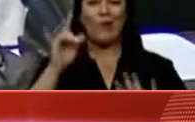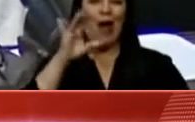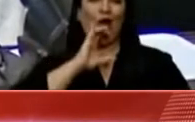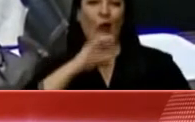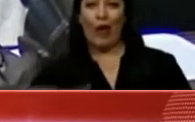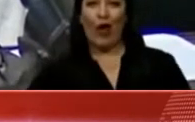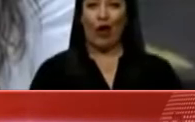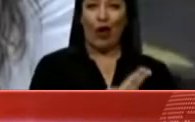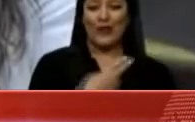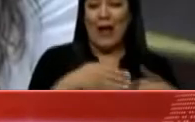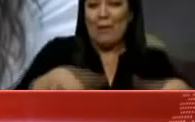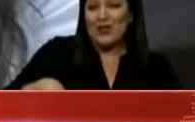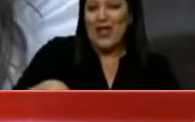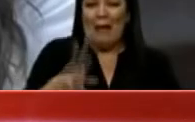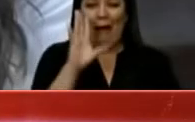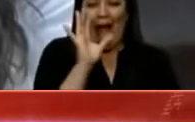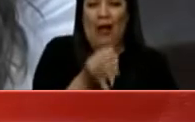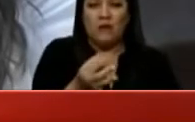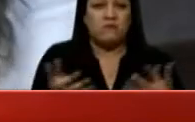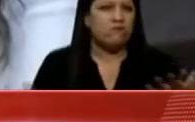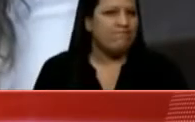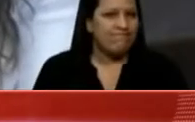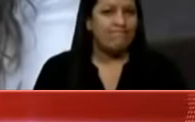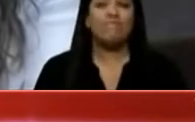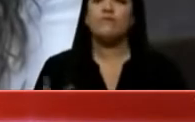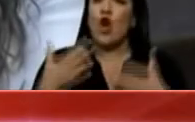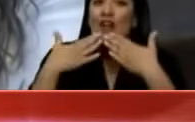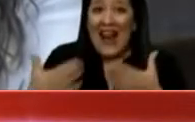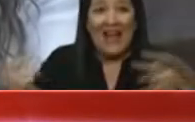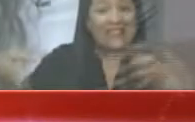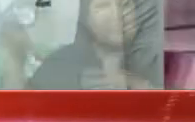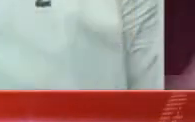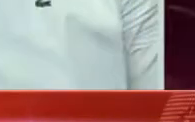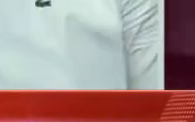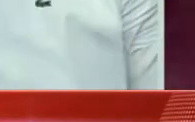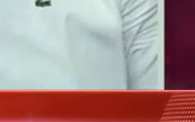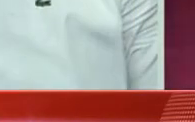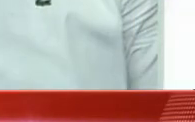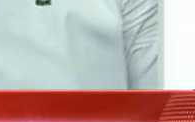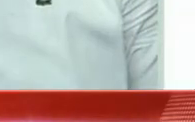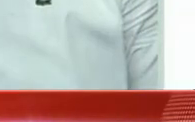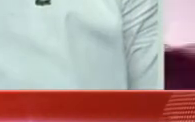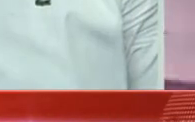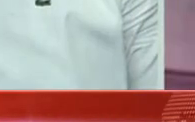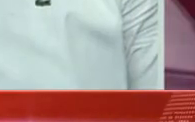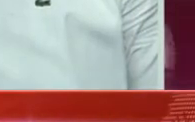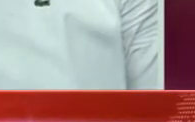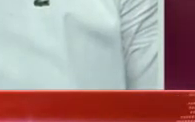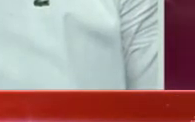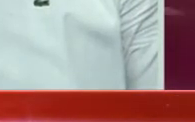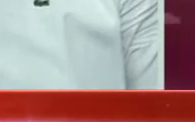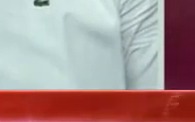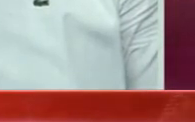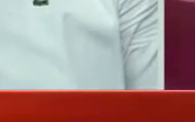los jubilados. Francisco, repítame las franjas para los trabajadores, perdón, ¿quiénes, digamos, del